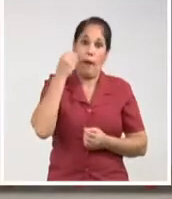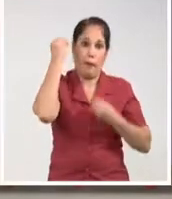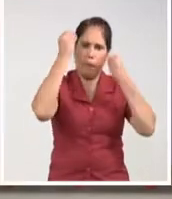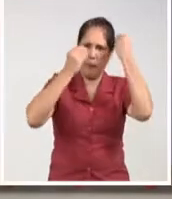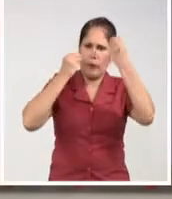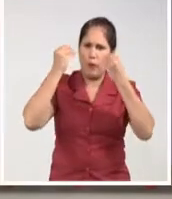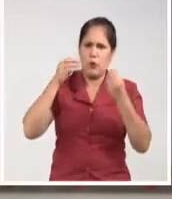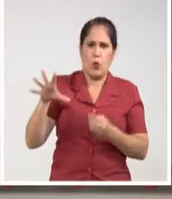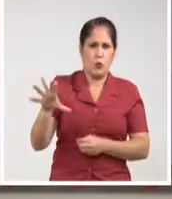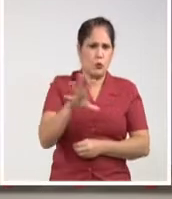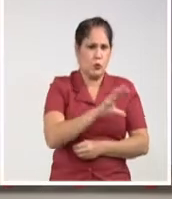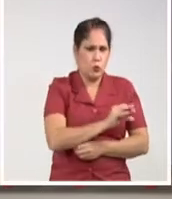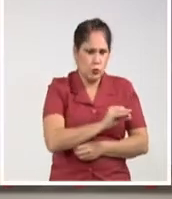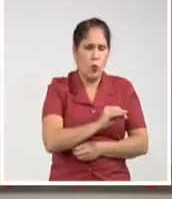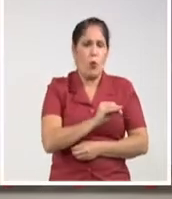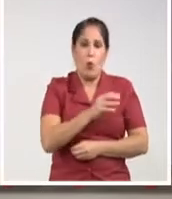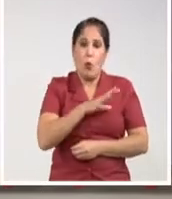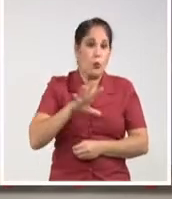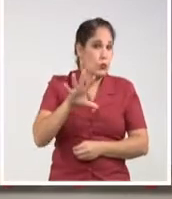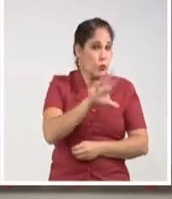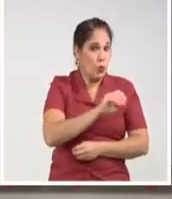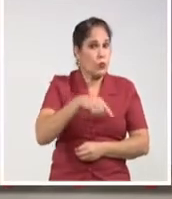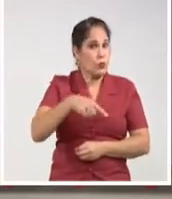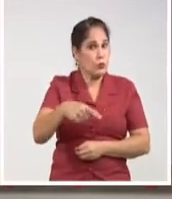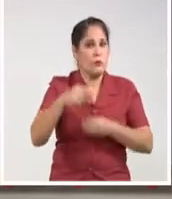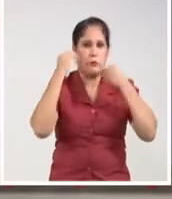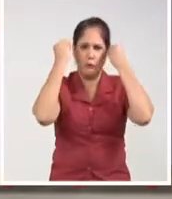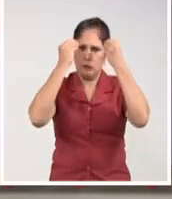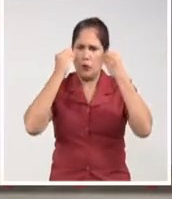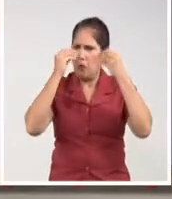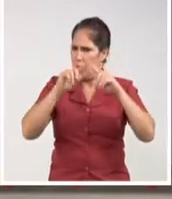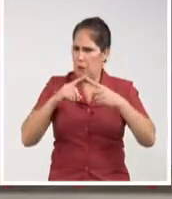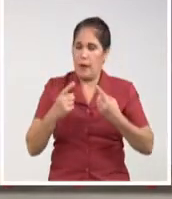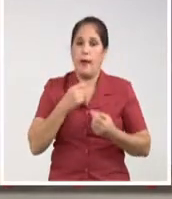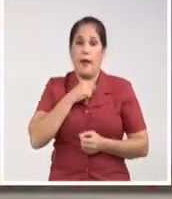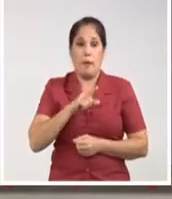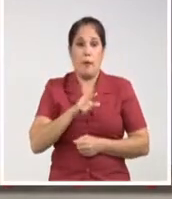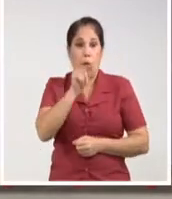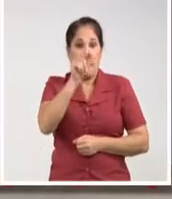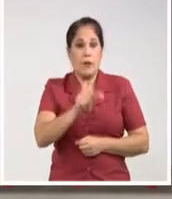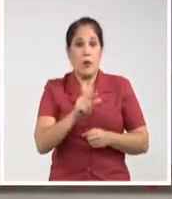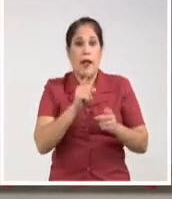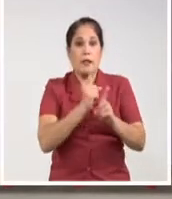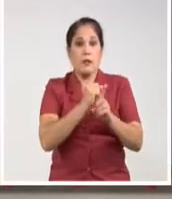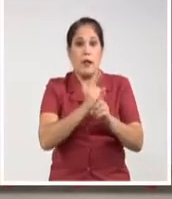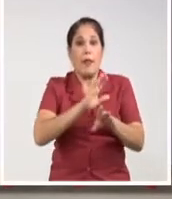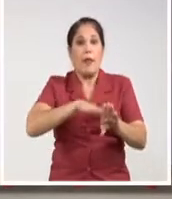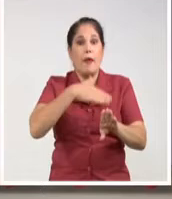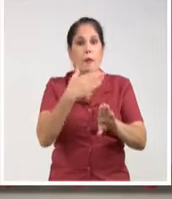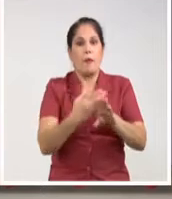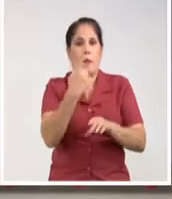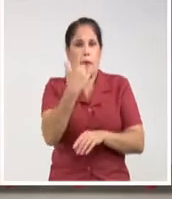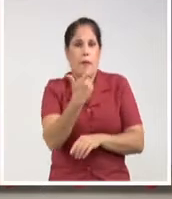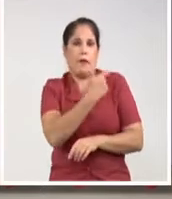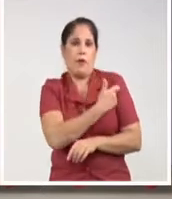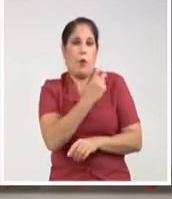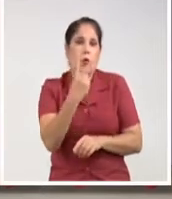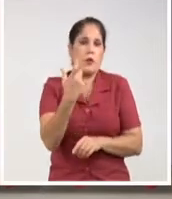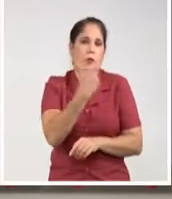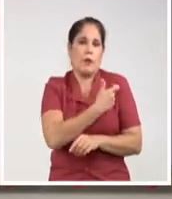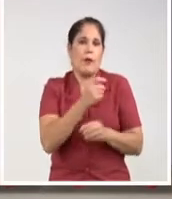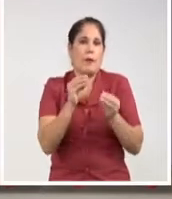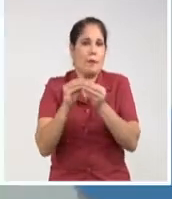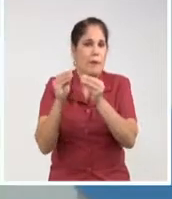preocupación colectiva que nos sigue rodeando cada día. ¿Qué pasa si una persona se contagia después de la primera o de la segunda